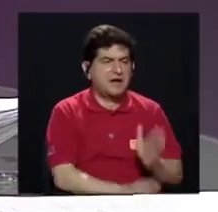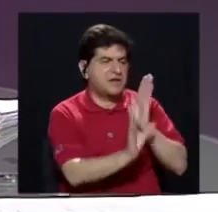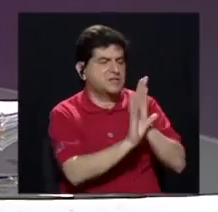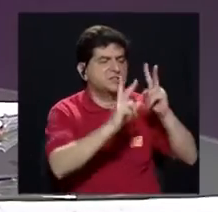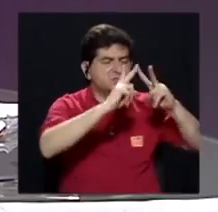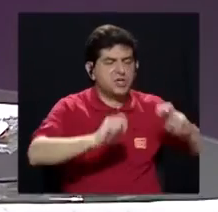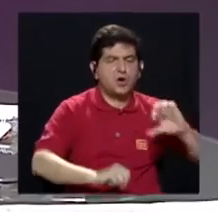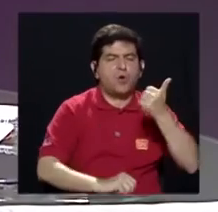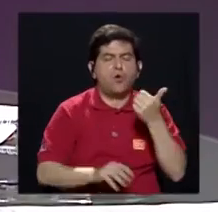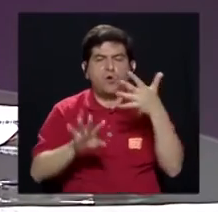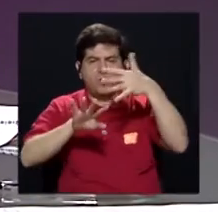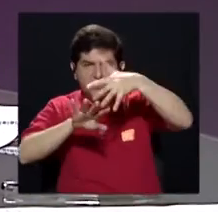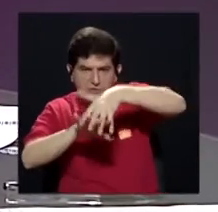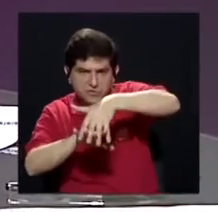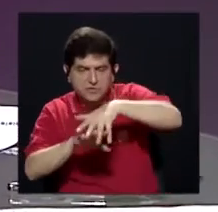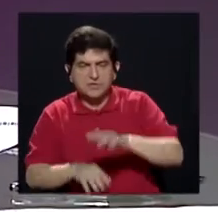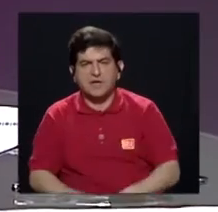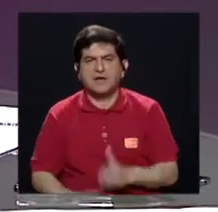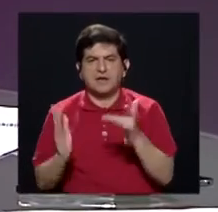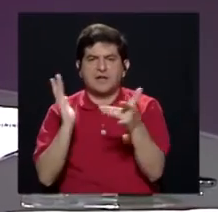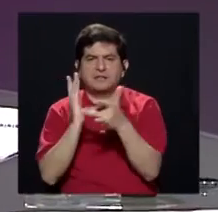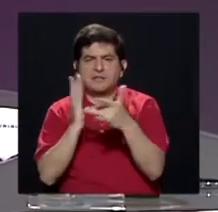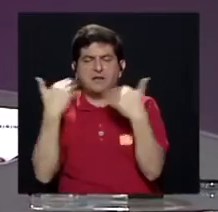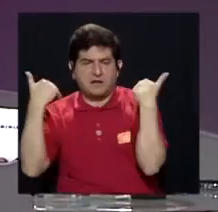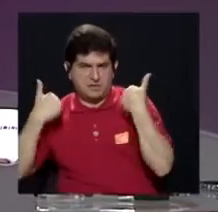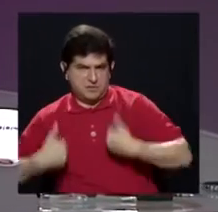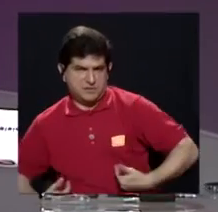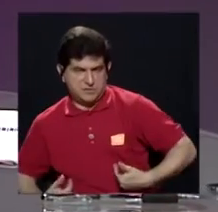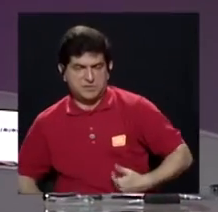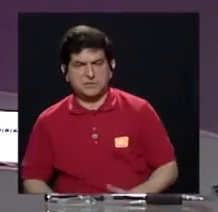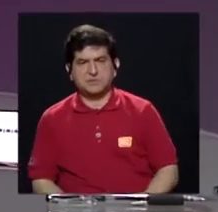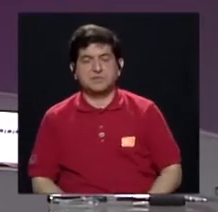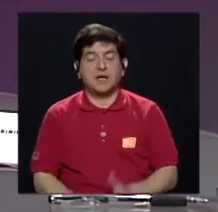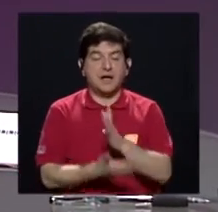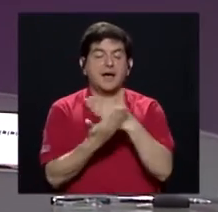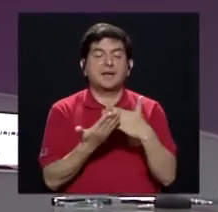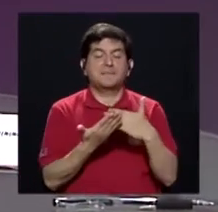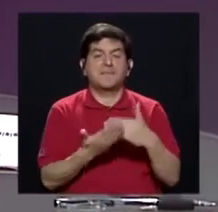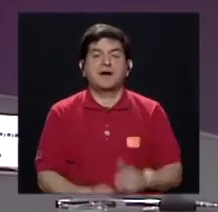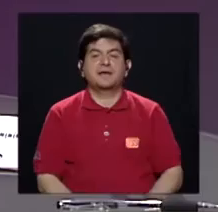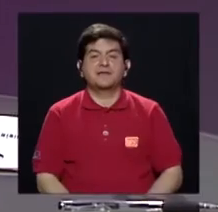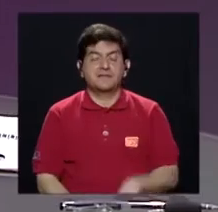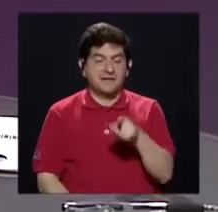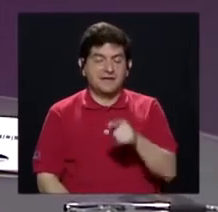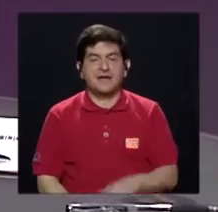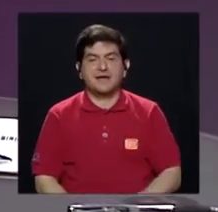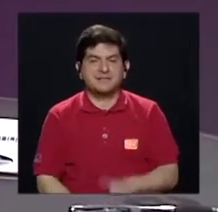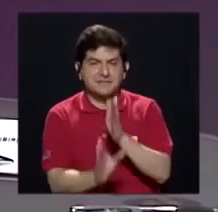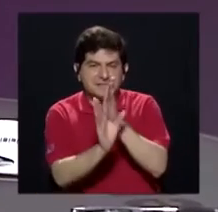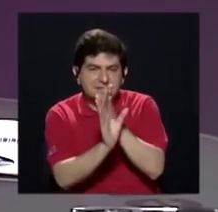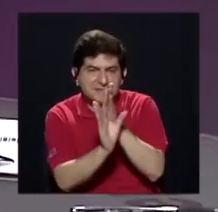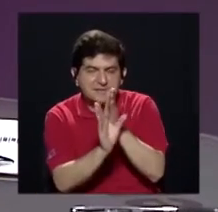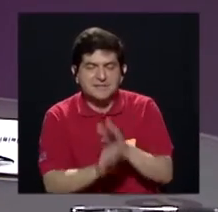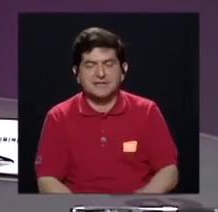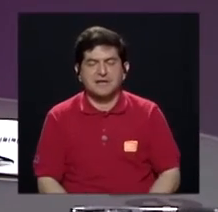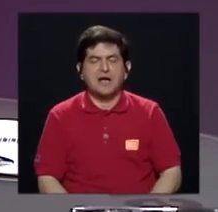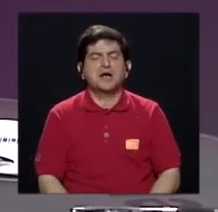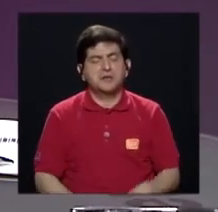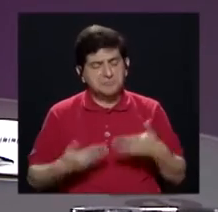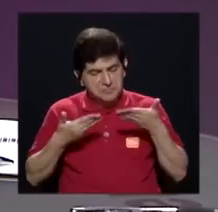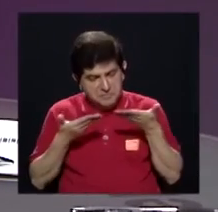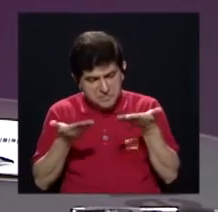psicoanálisis, hay otros que pueden integrar técnicas humanistas, o sea, hay una parte psíquica que la psicología sigue aportando,